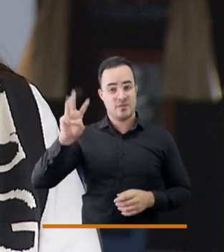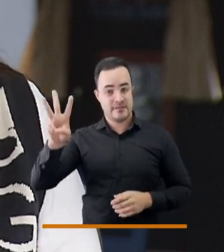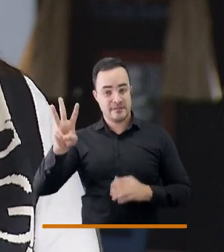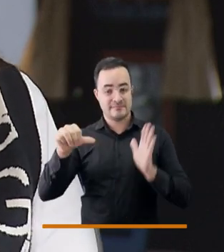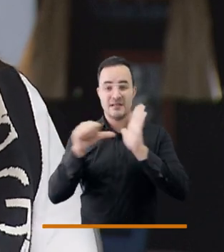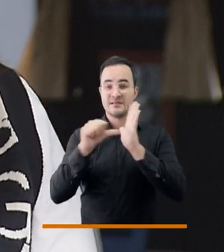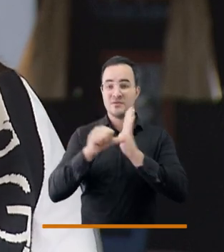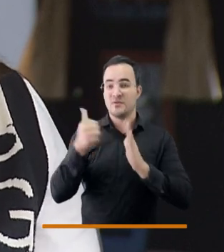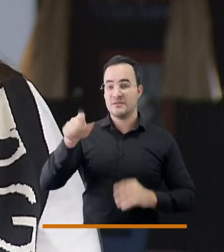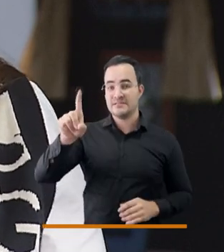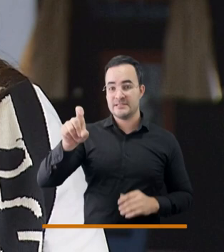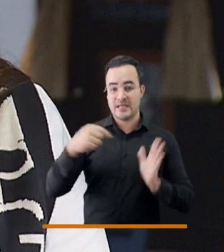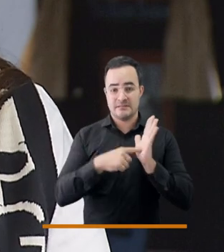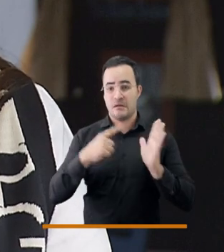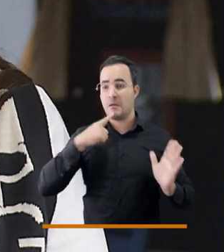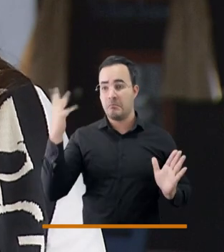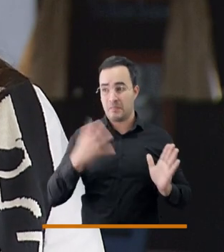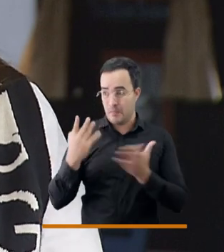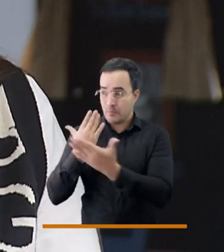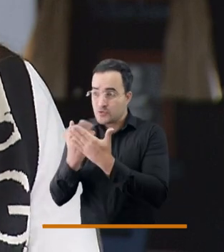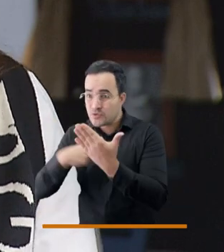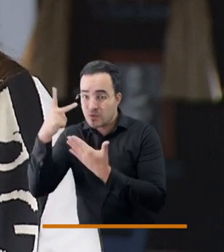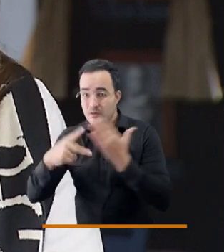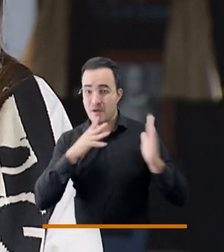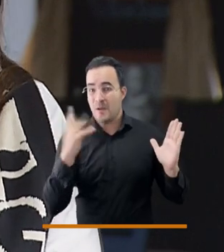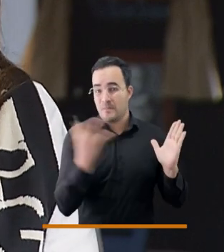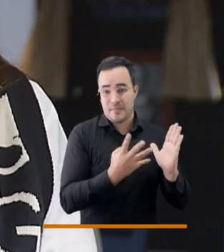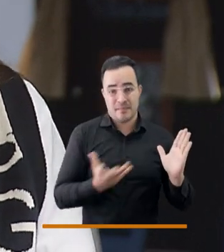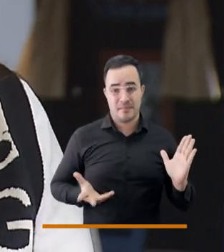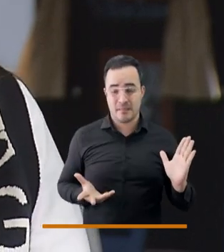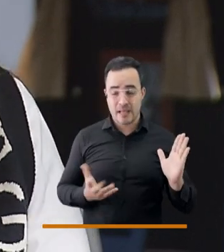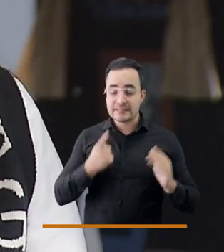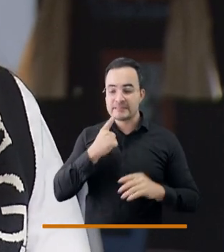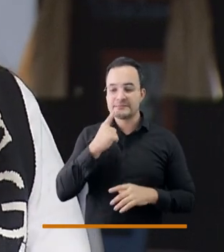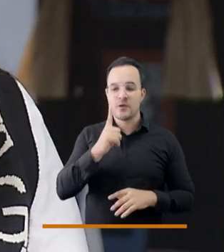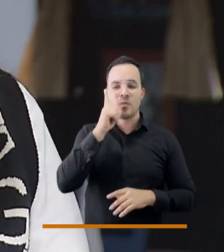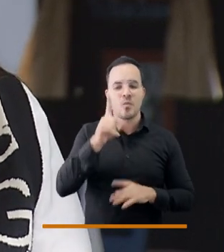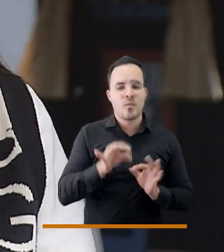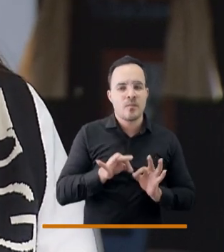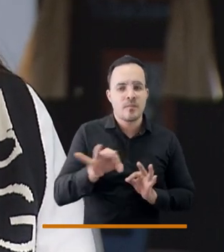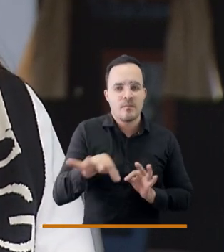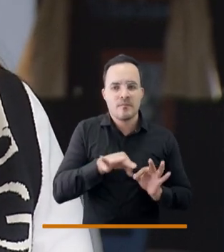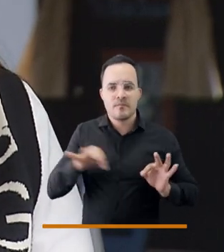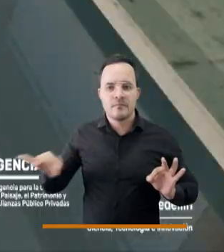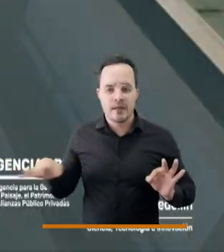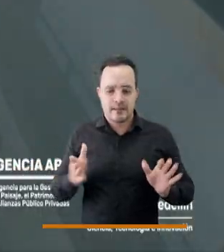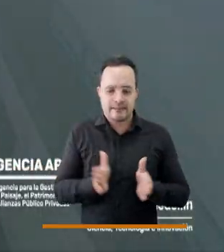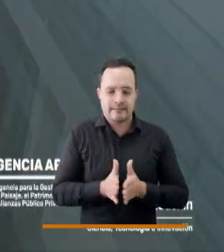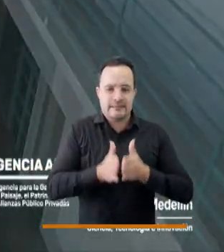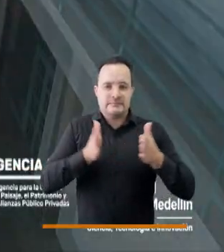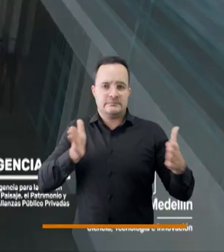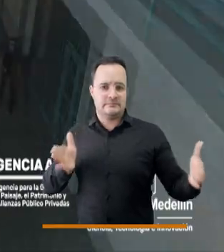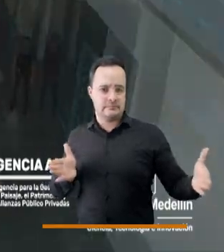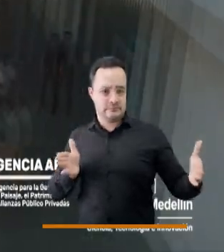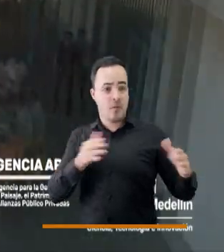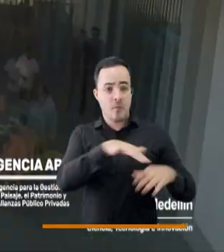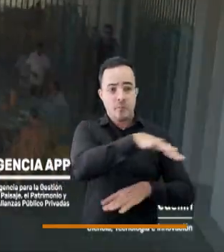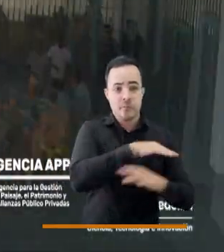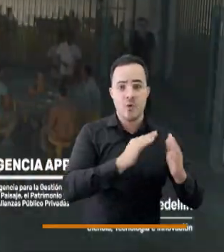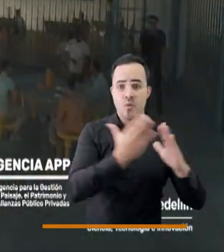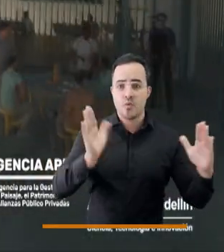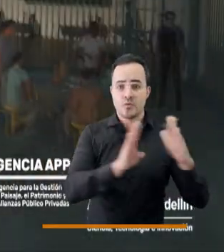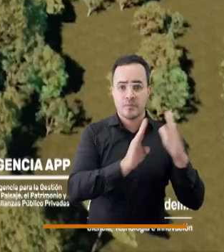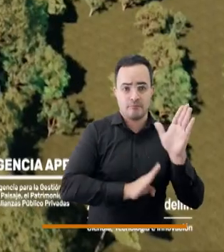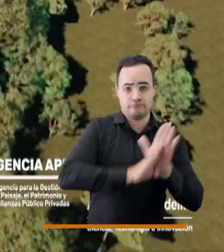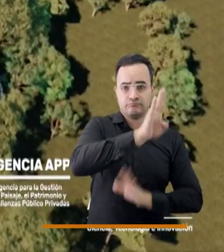16. Cuando está diciendo que deben contar con un perímetro de aislamiento de distancia del desarrollo urbano, urbanístico de